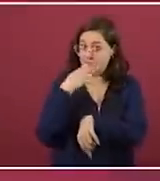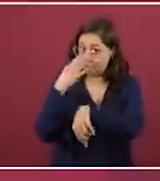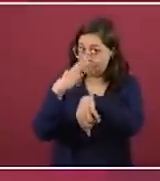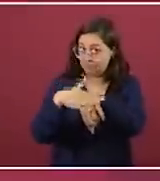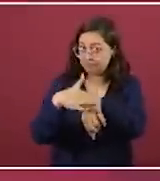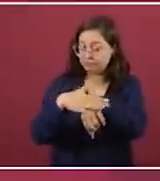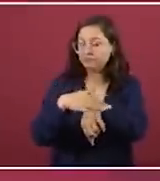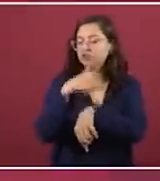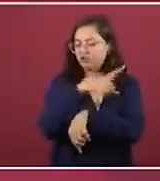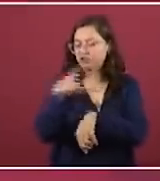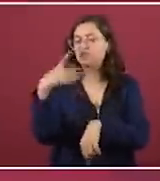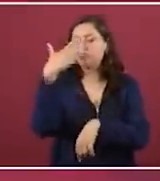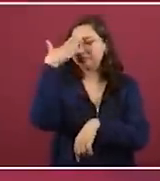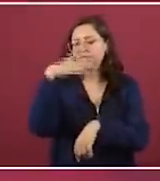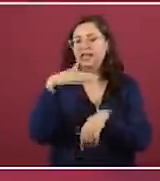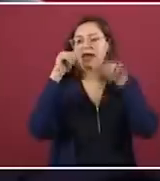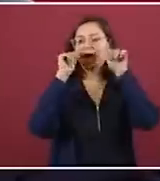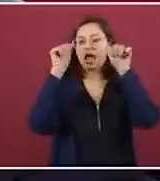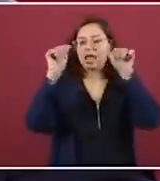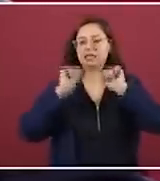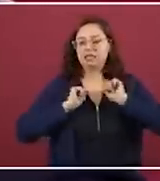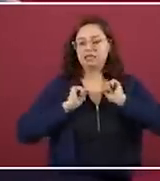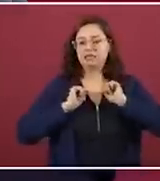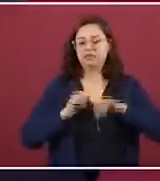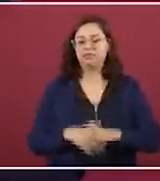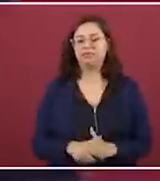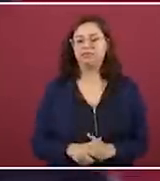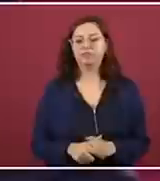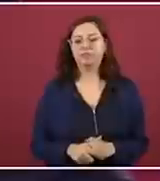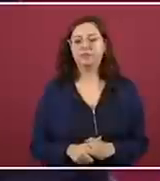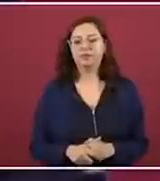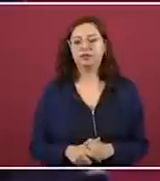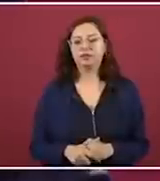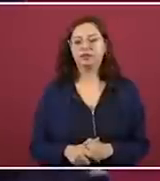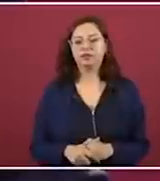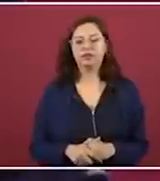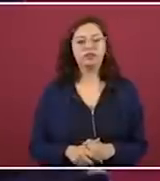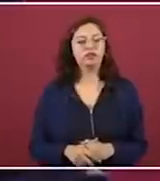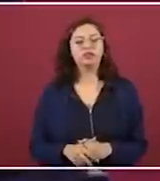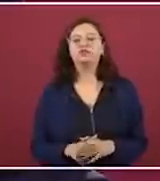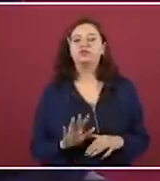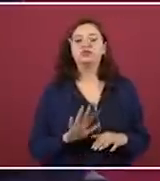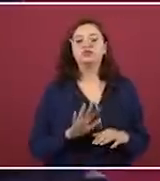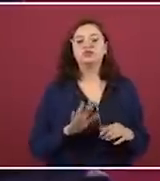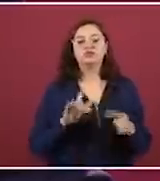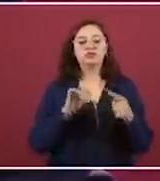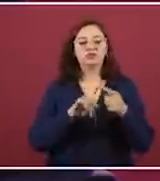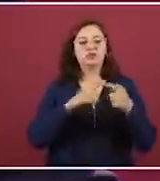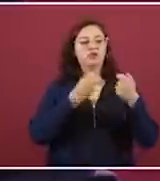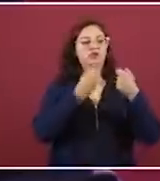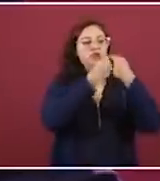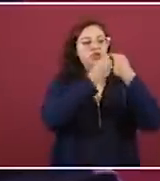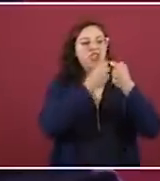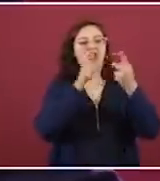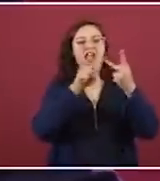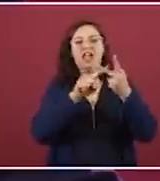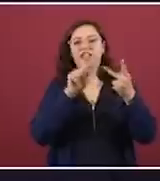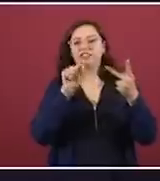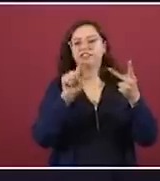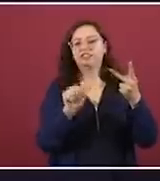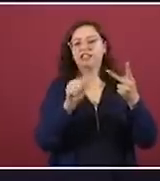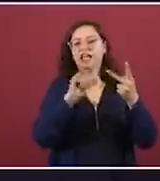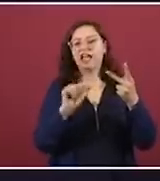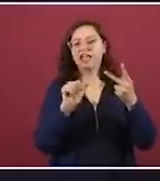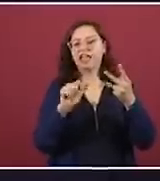Yo estoy seguro que en Piedras Negras y en Tlaxiaco y en Frontera y